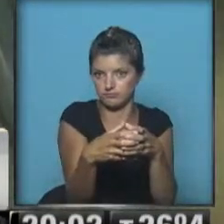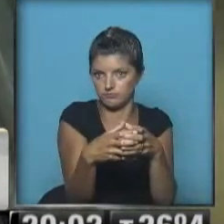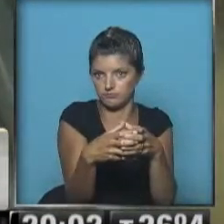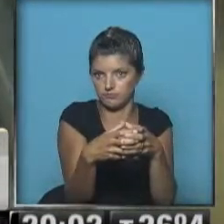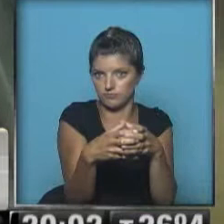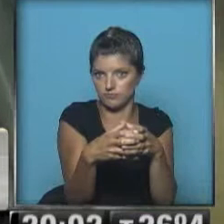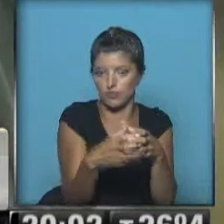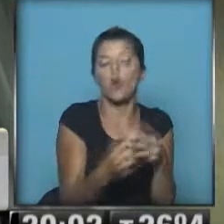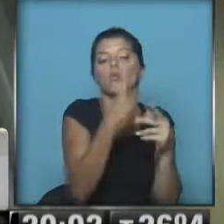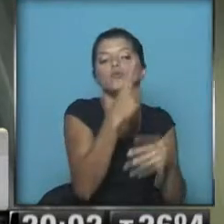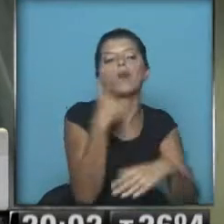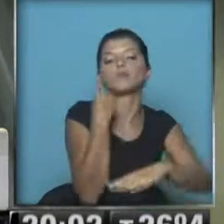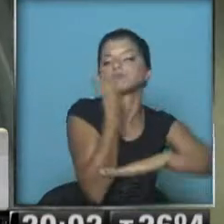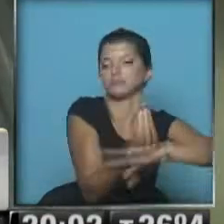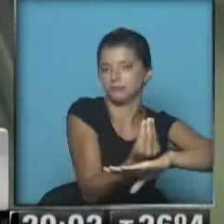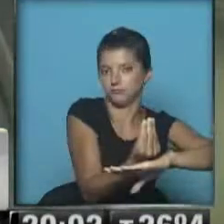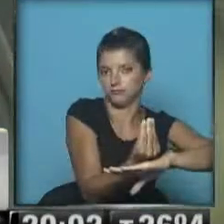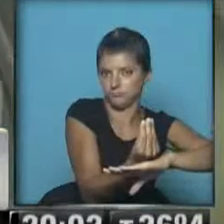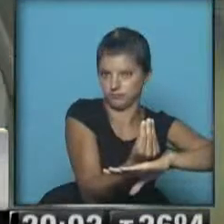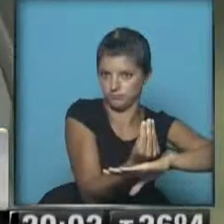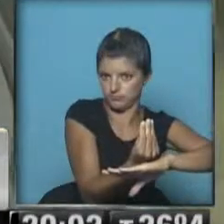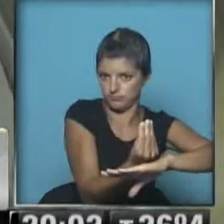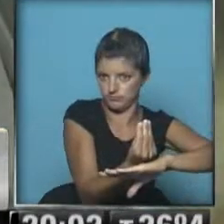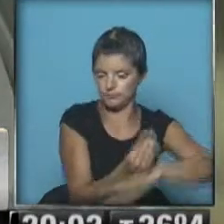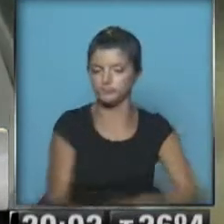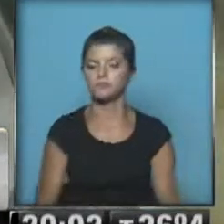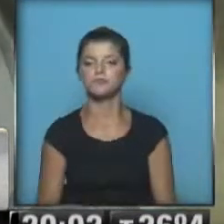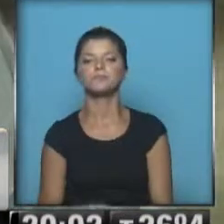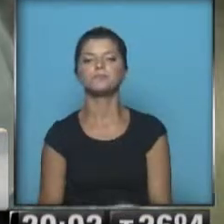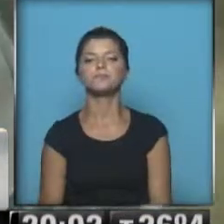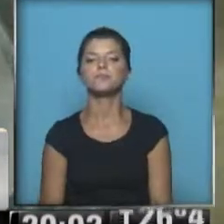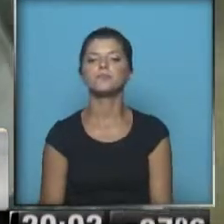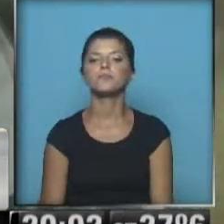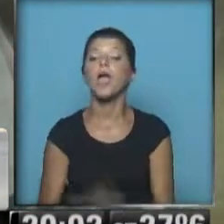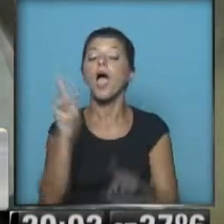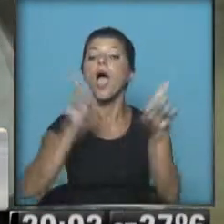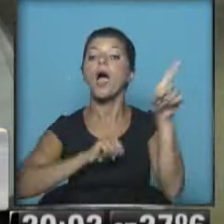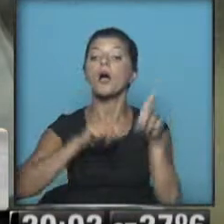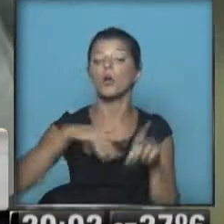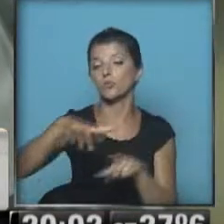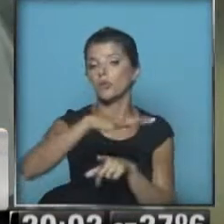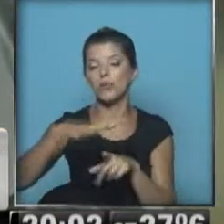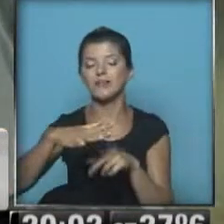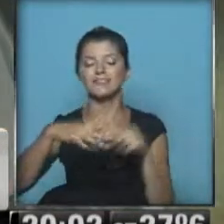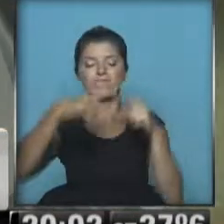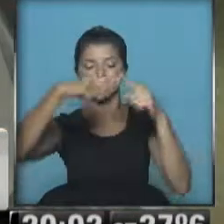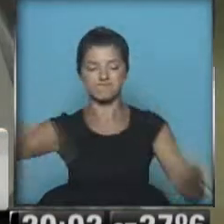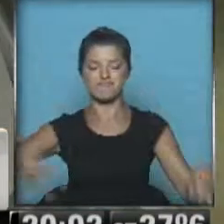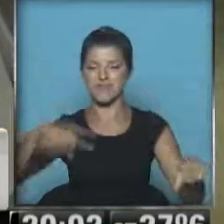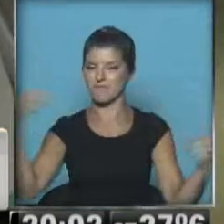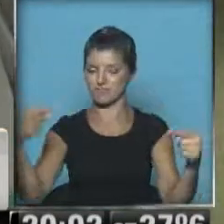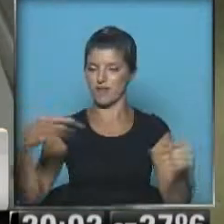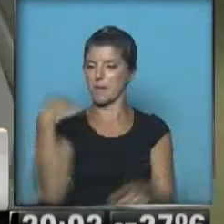sobrevivir con una presencia legislativa. Hay distritos donde se crean contradicciones importantes, como Santa